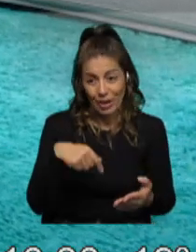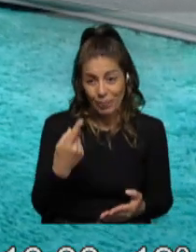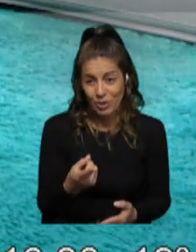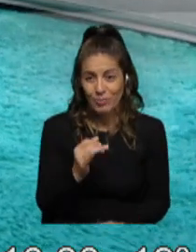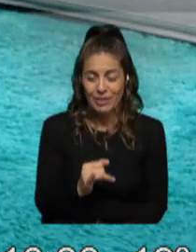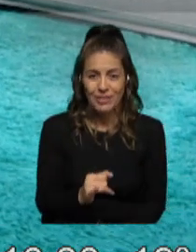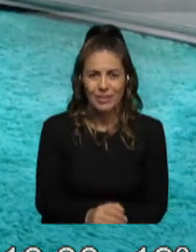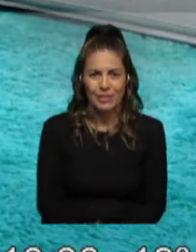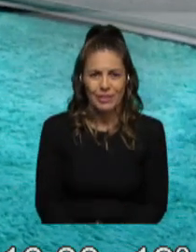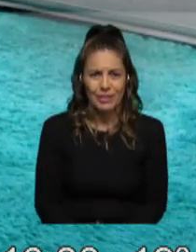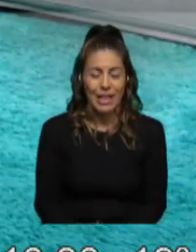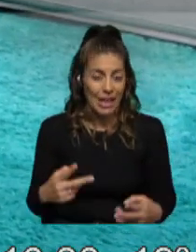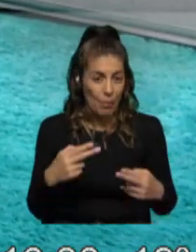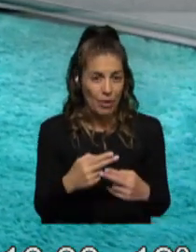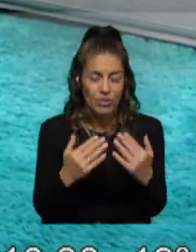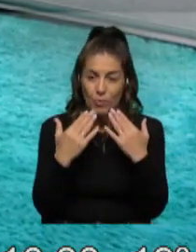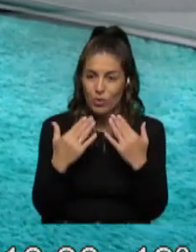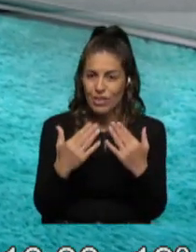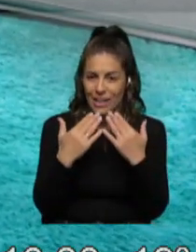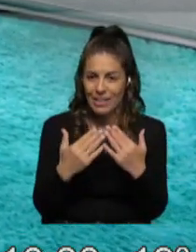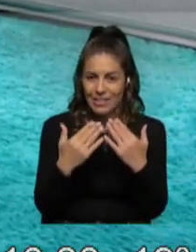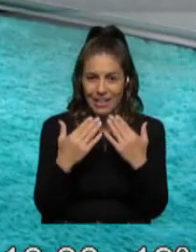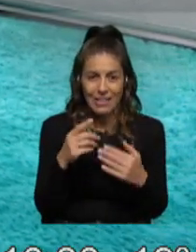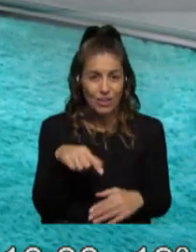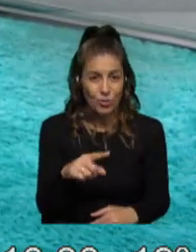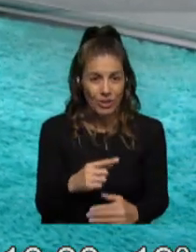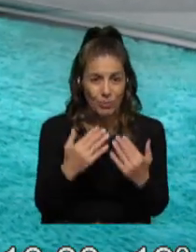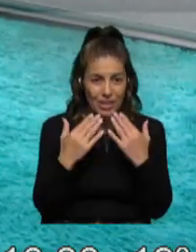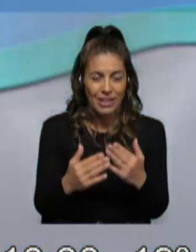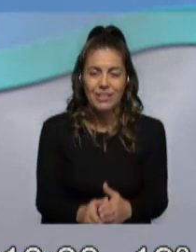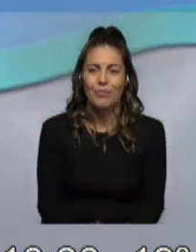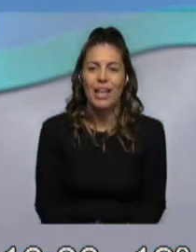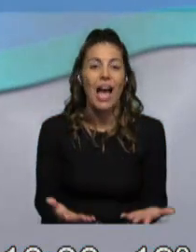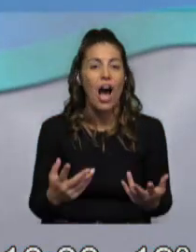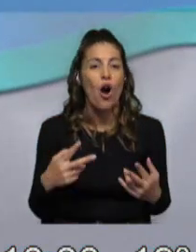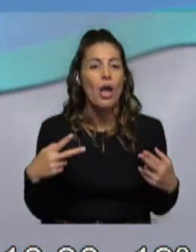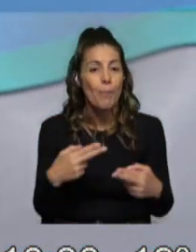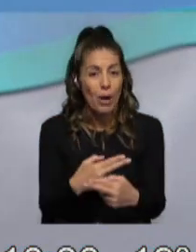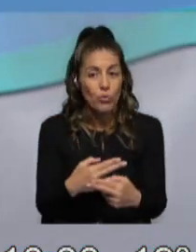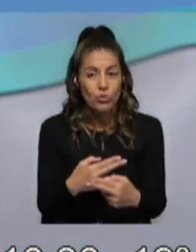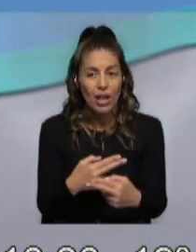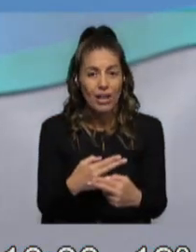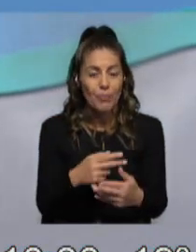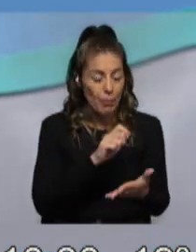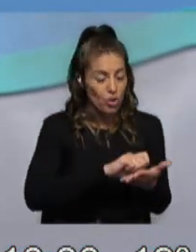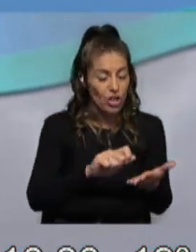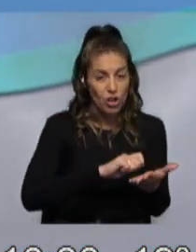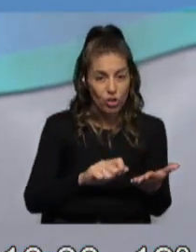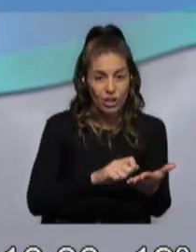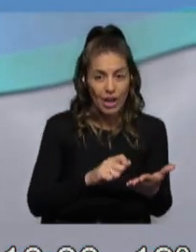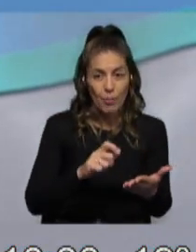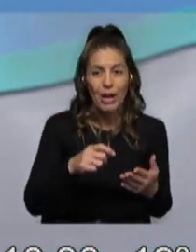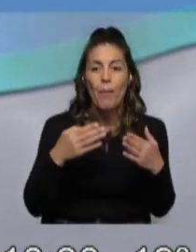anotar ahora en la pausa. Muchas gracias. Gracias a ustedes. Gracias. Señores y señores, vamos a una pequeña pausa. Nosotros vamos a anotar todo lo que le vamos a